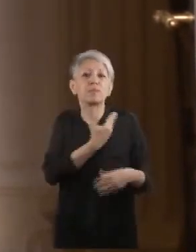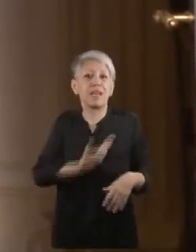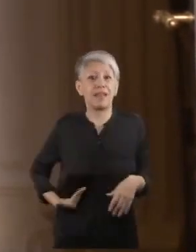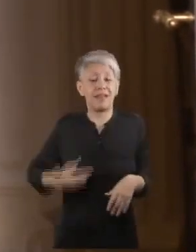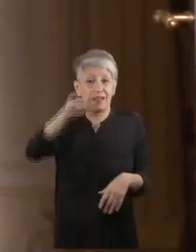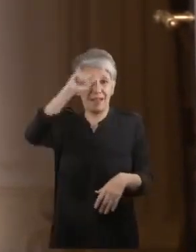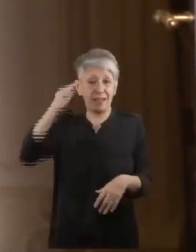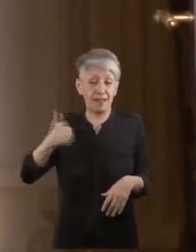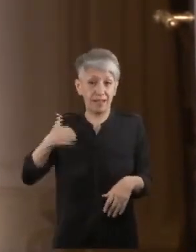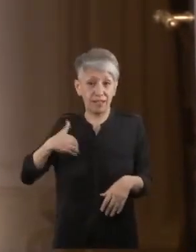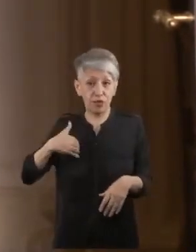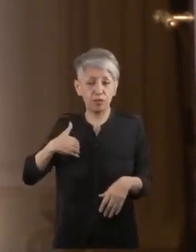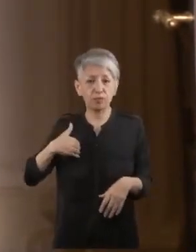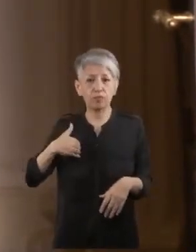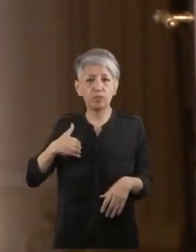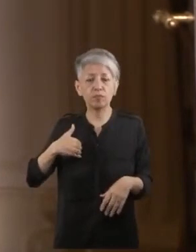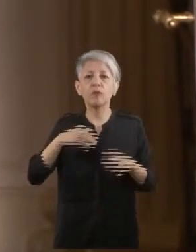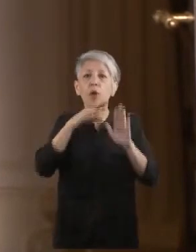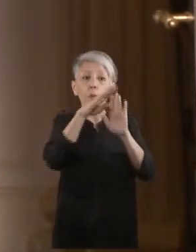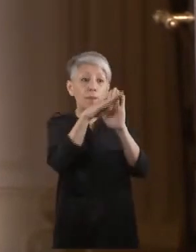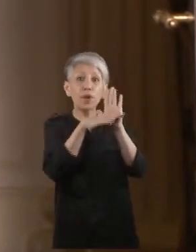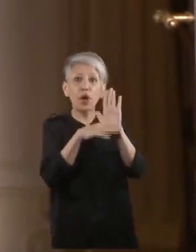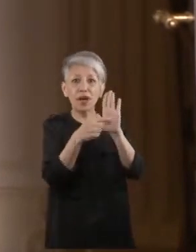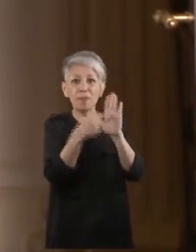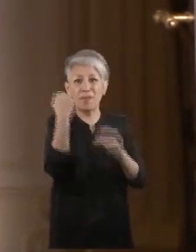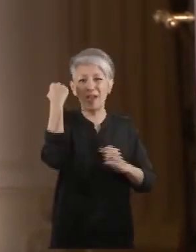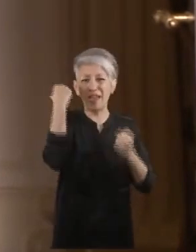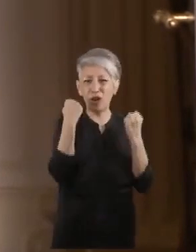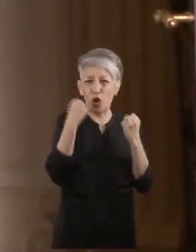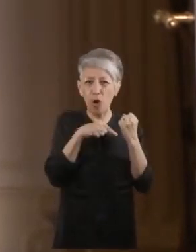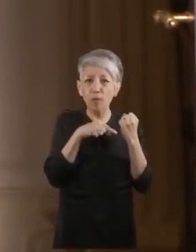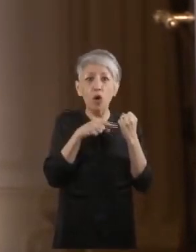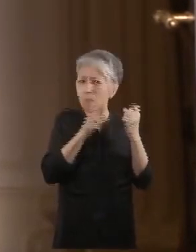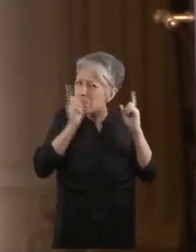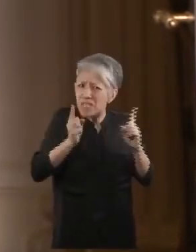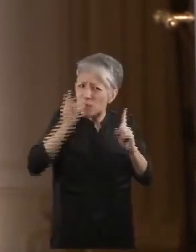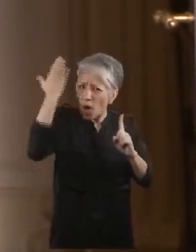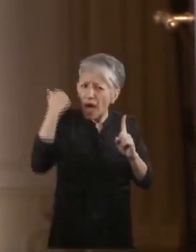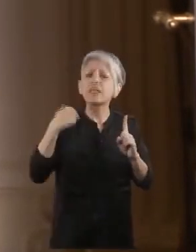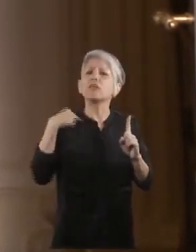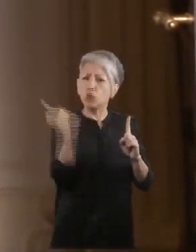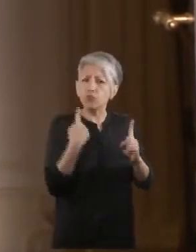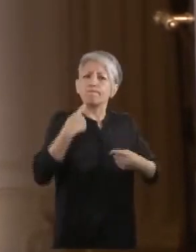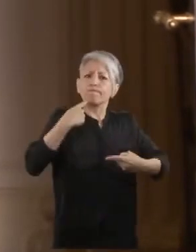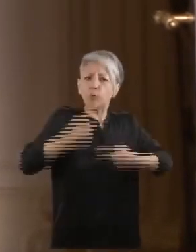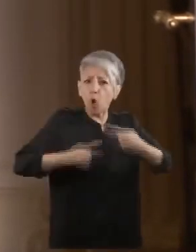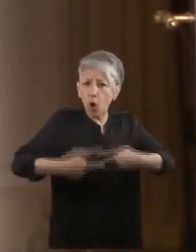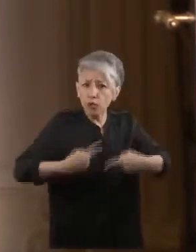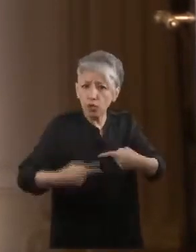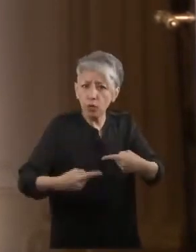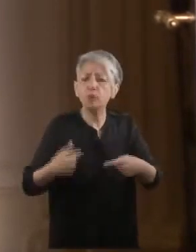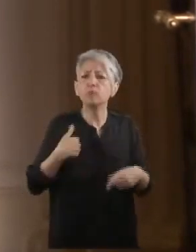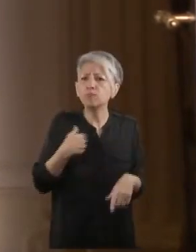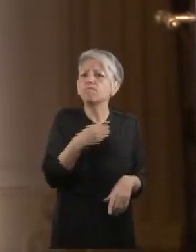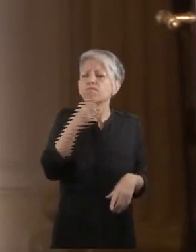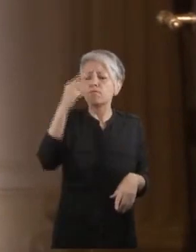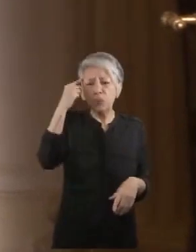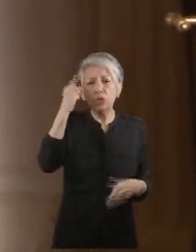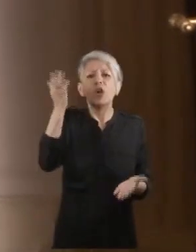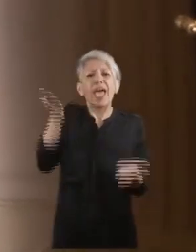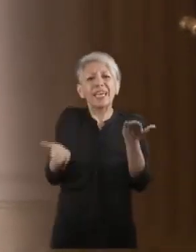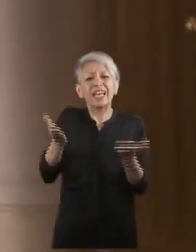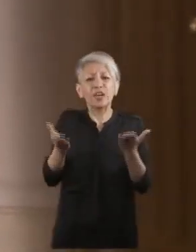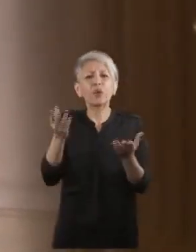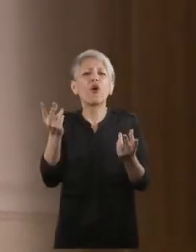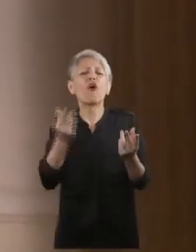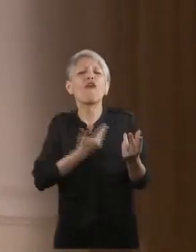con ese programa económico que vamos a continuar que queremos continuar yo creo en el equilibrio fiscal y